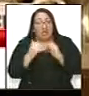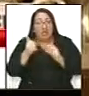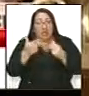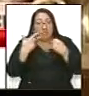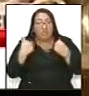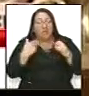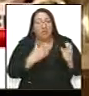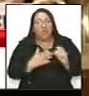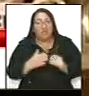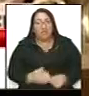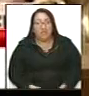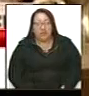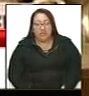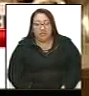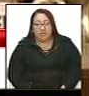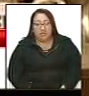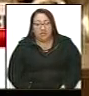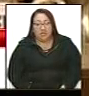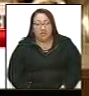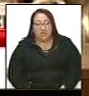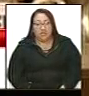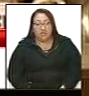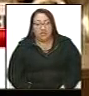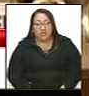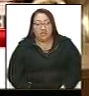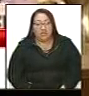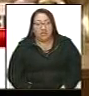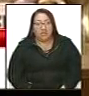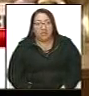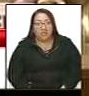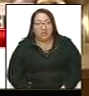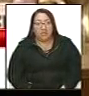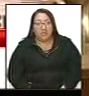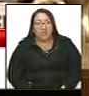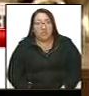pueda adecuar. En caso no se adecue hasta esa